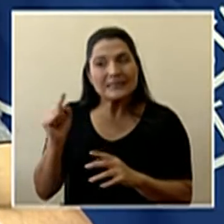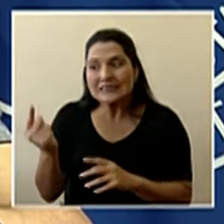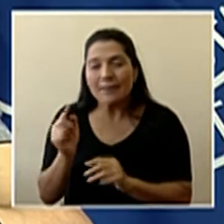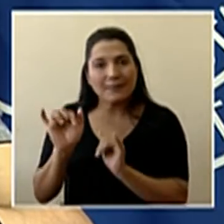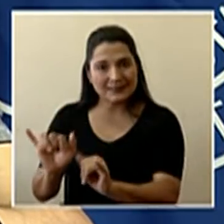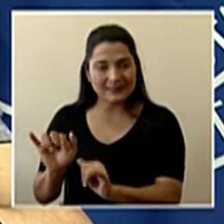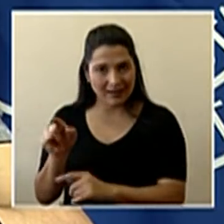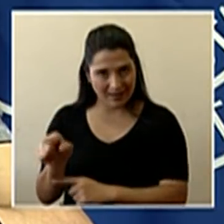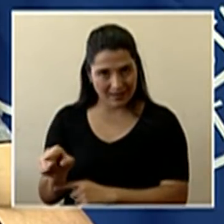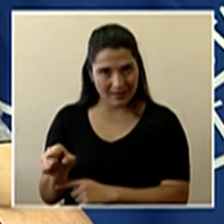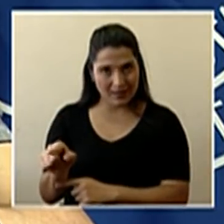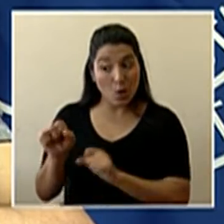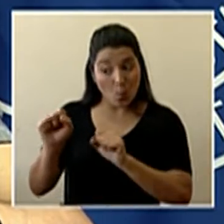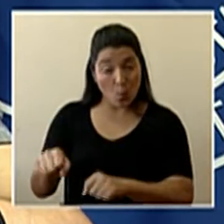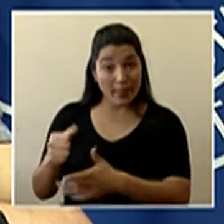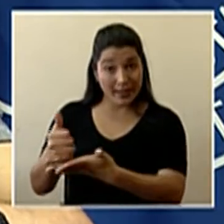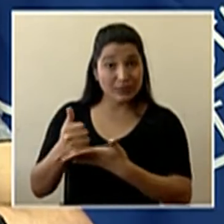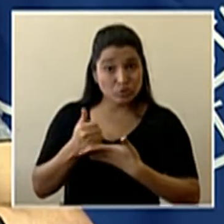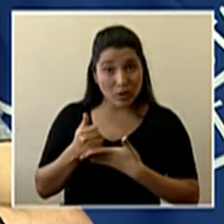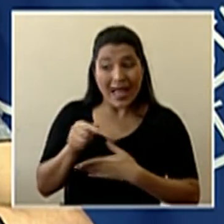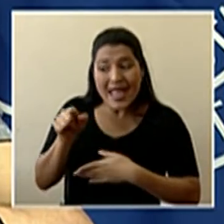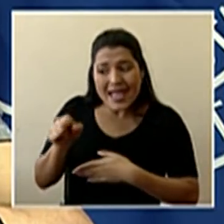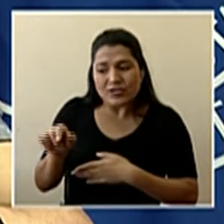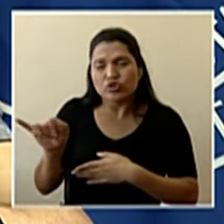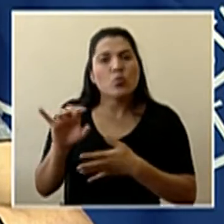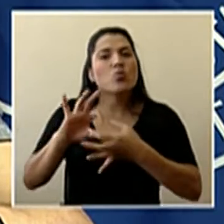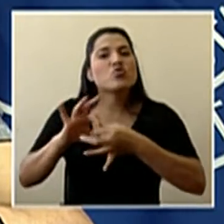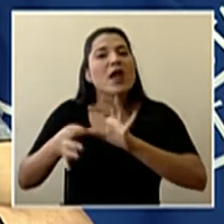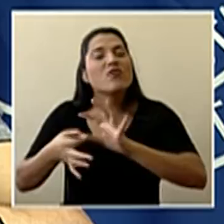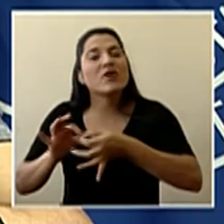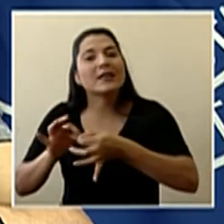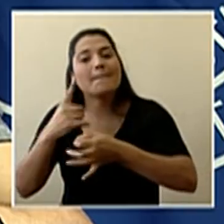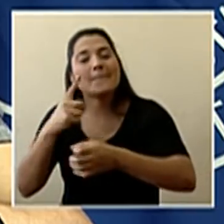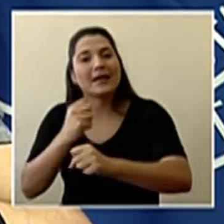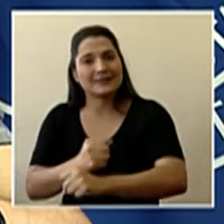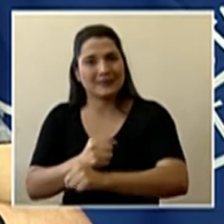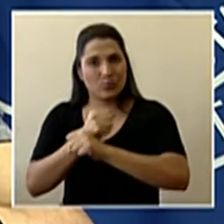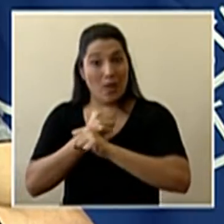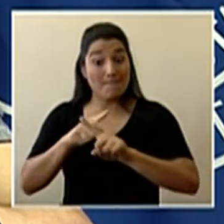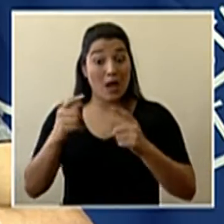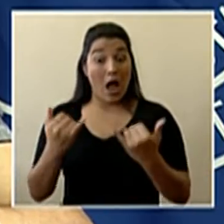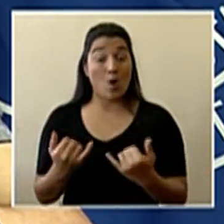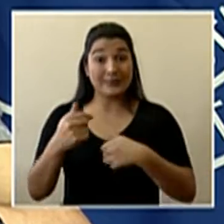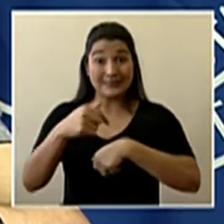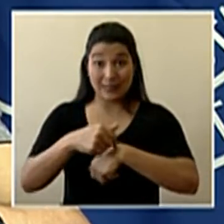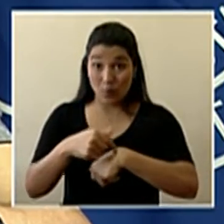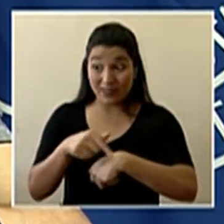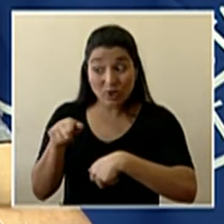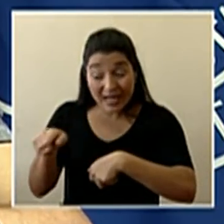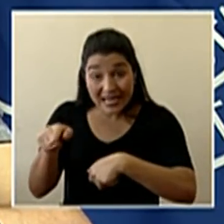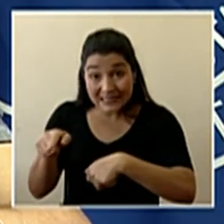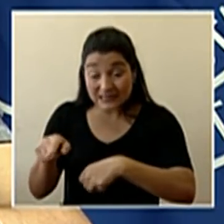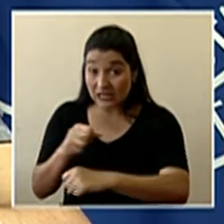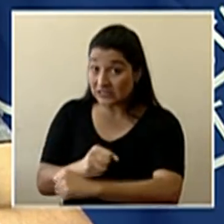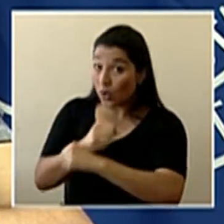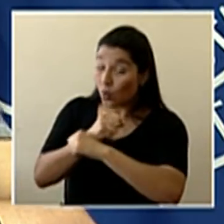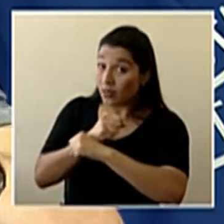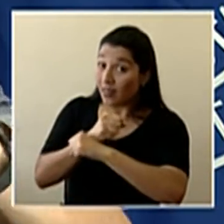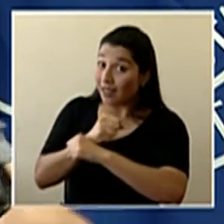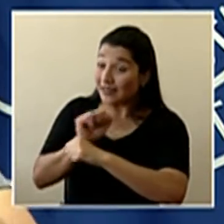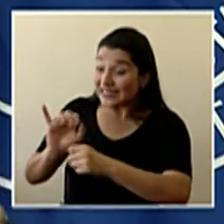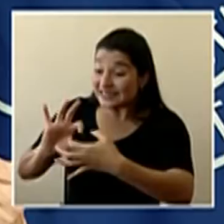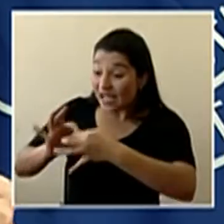ellos, es como una red de seguridad, pero en este momento se puede romper esa red de seguridad si